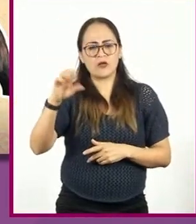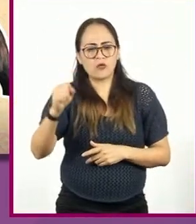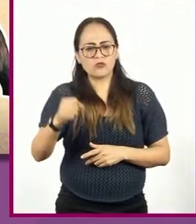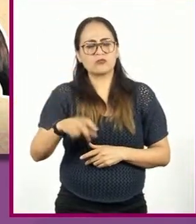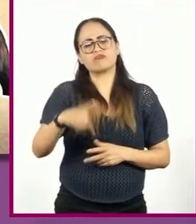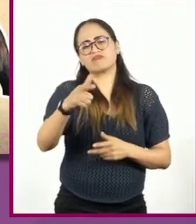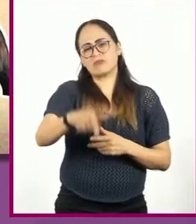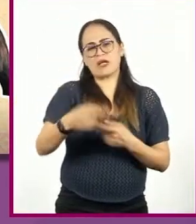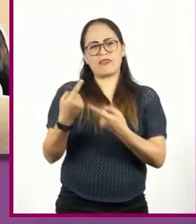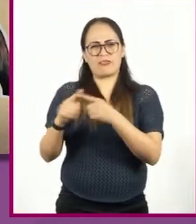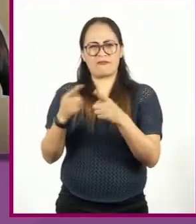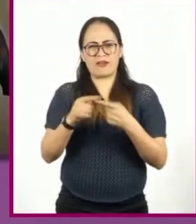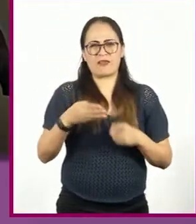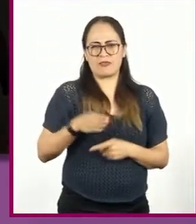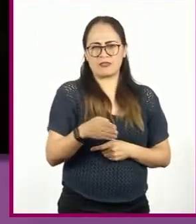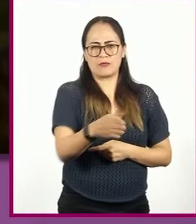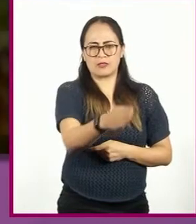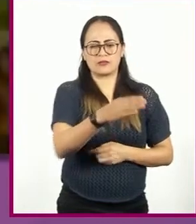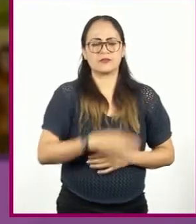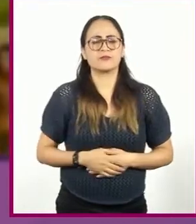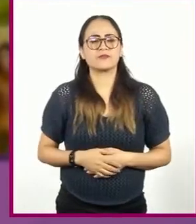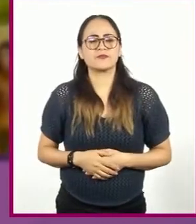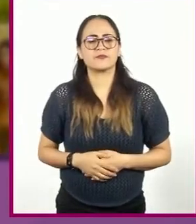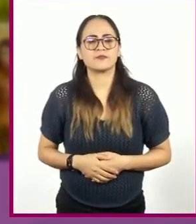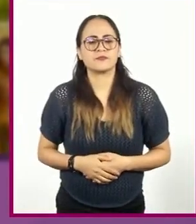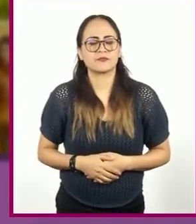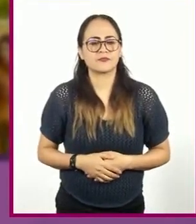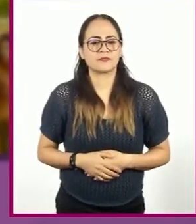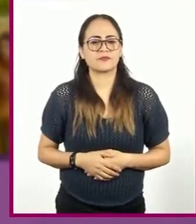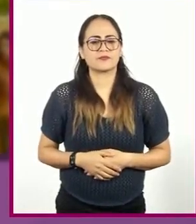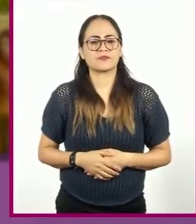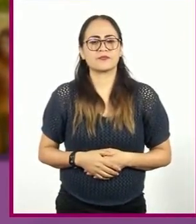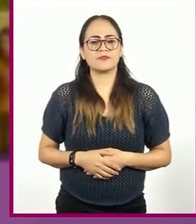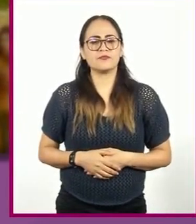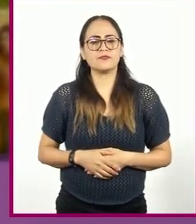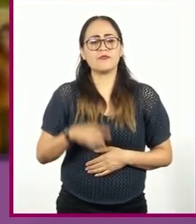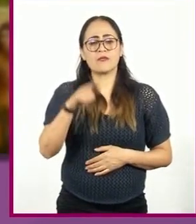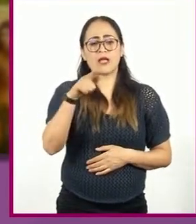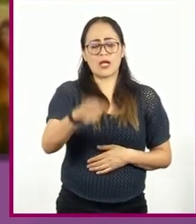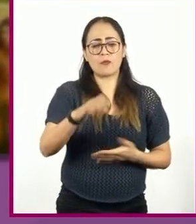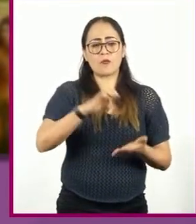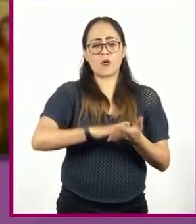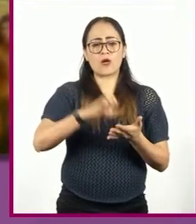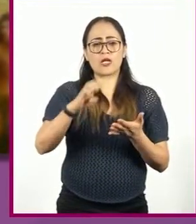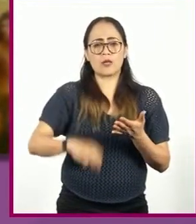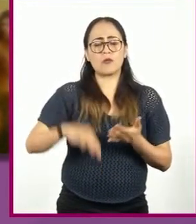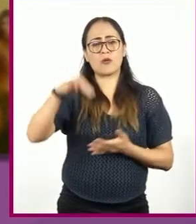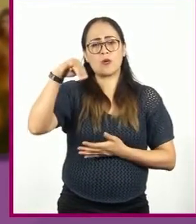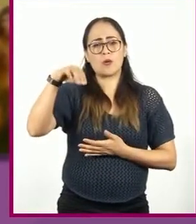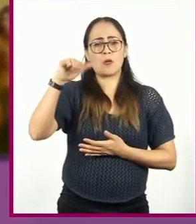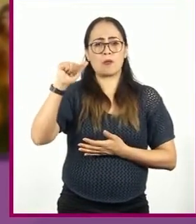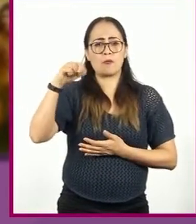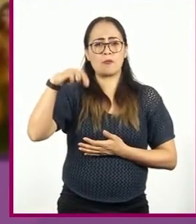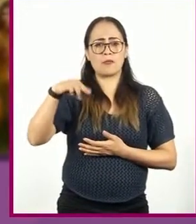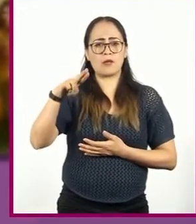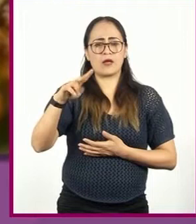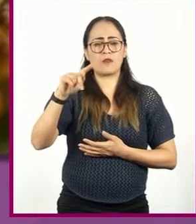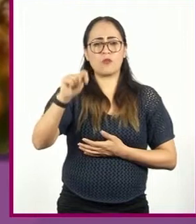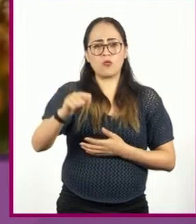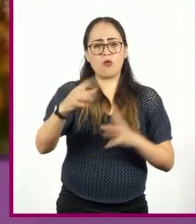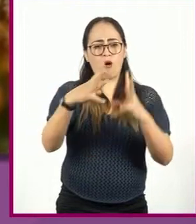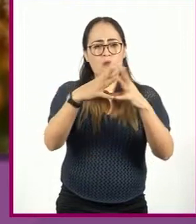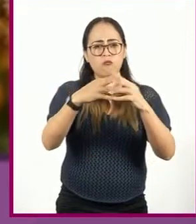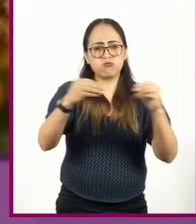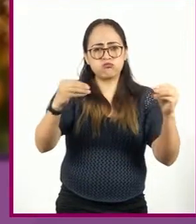roedores y hasta peces. La extinción de los grandes mamíferos como el mamut, a causa de la caza y el